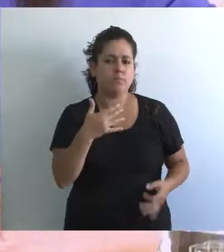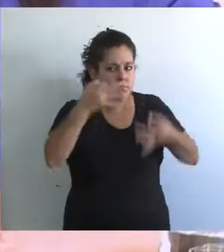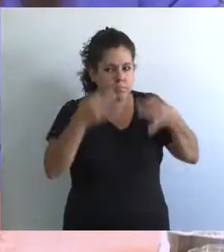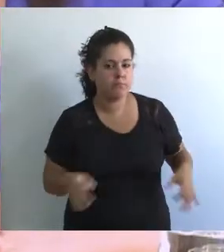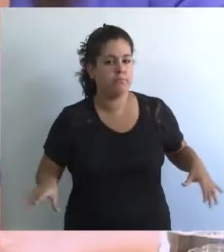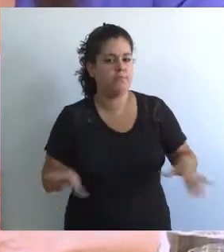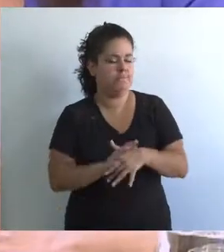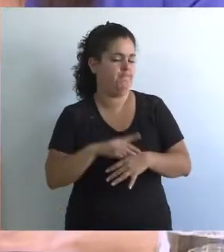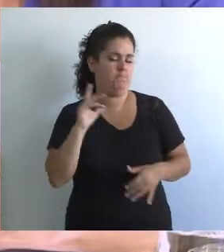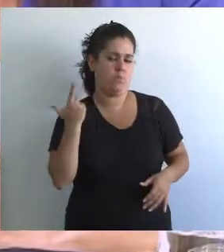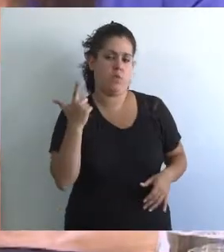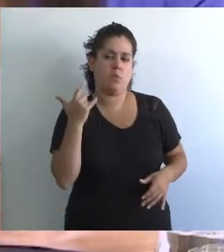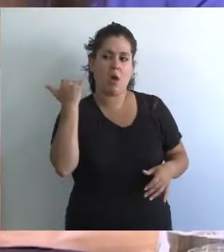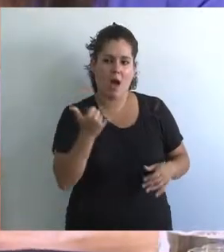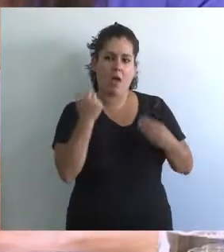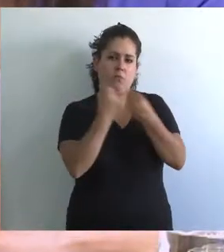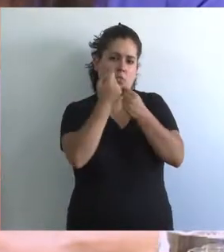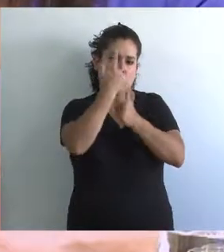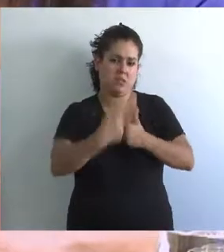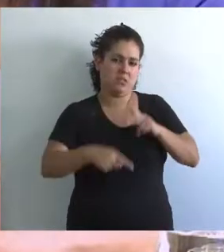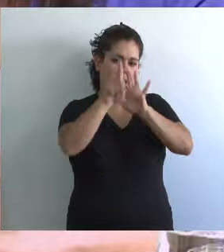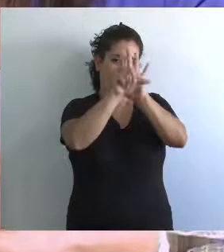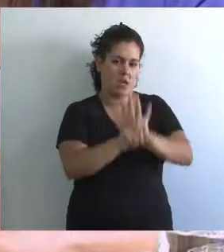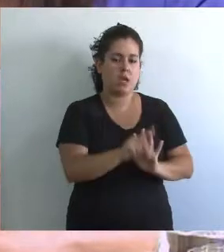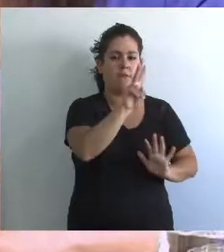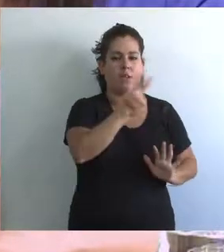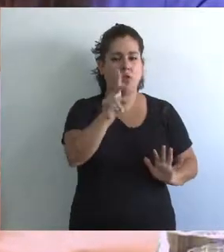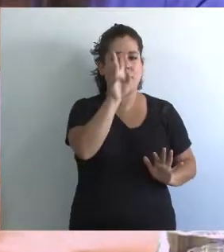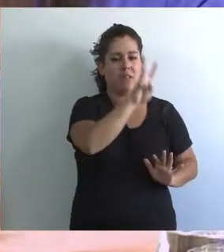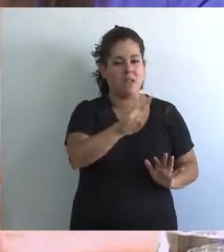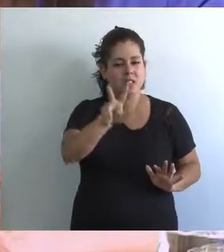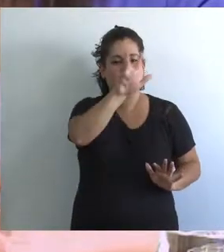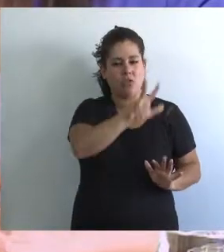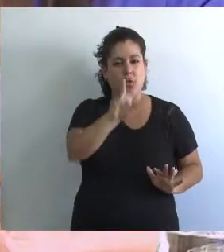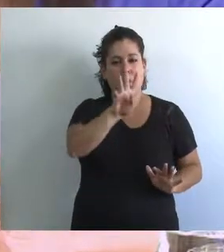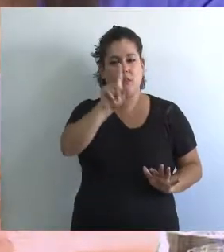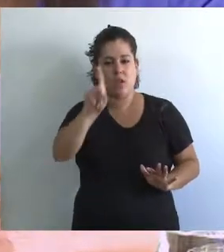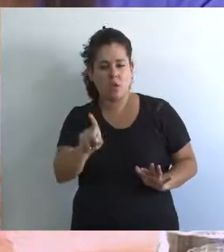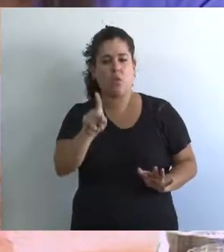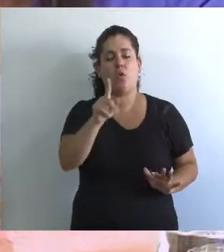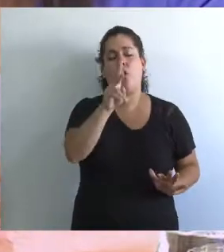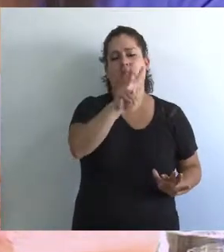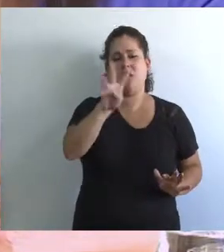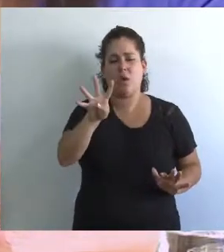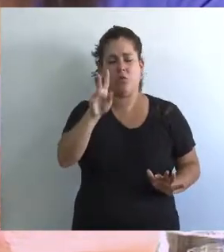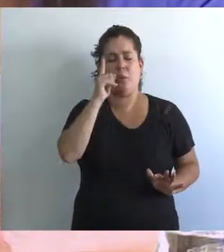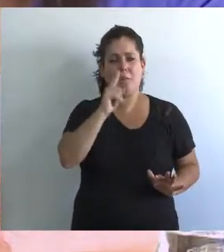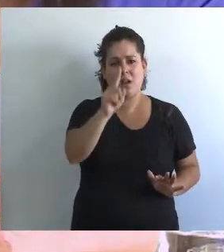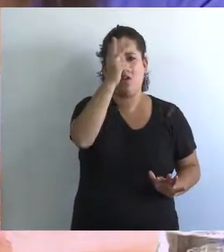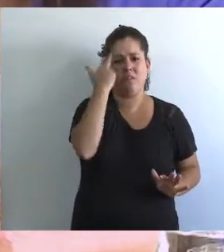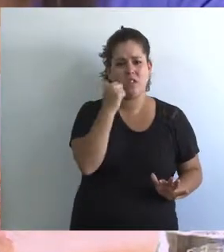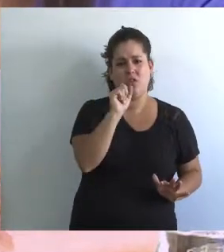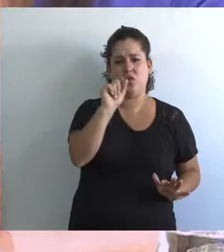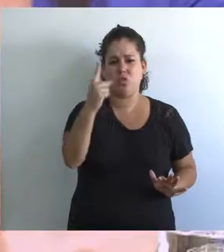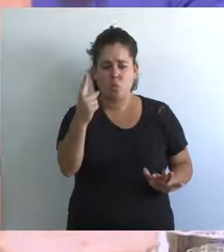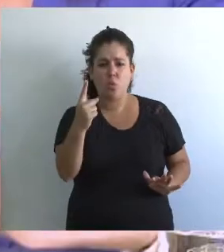tengo exactamente la fecha porque hay varias leyes, está la 22.341, la